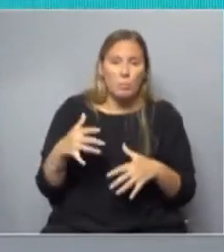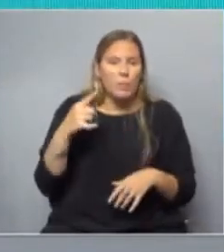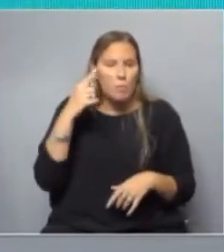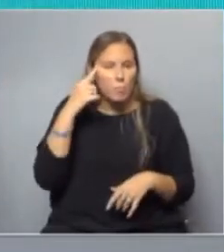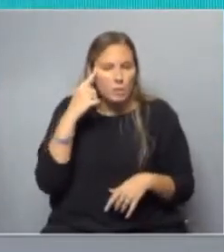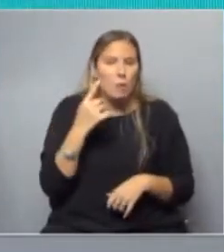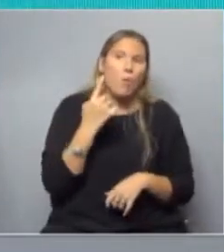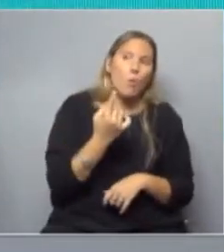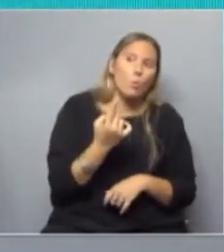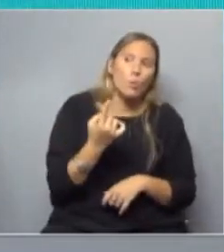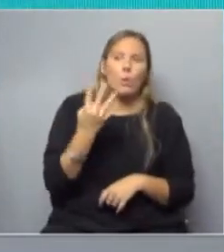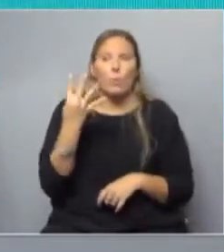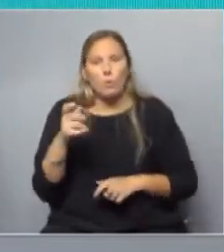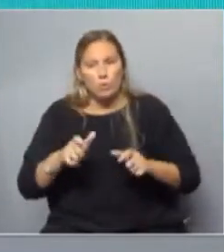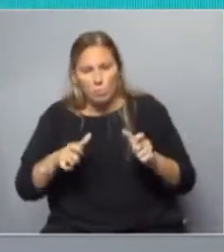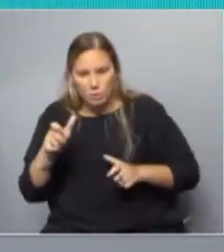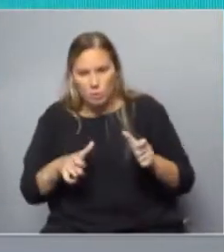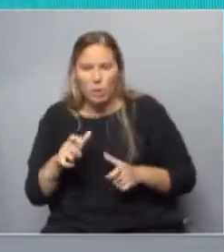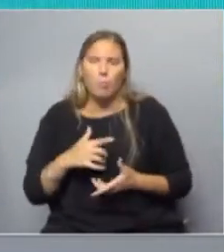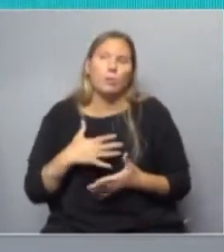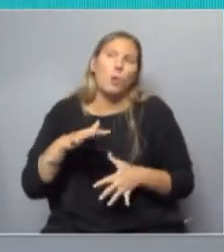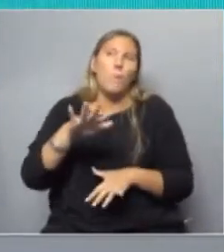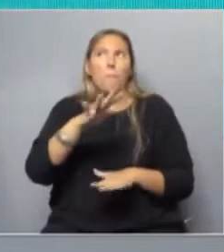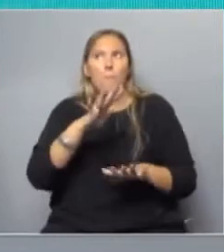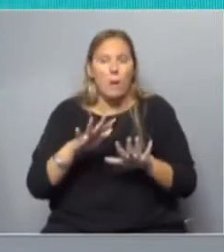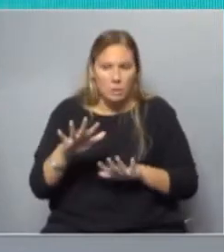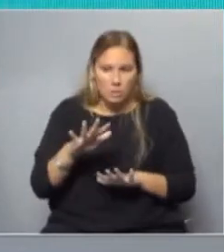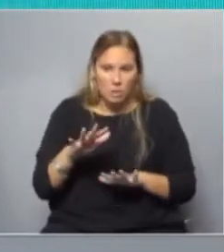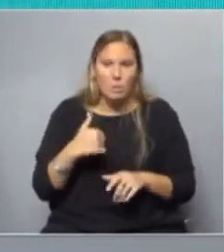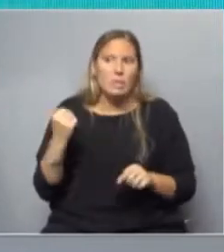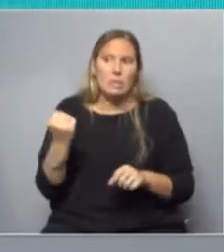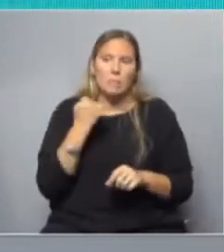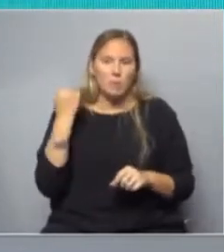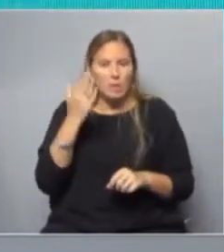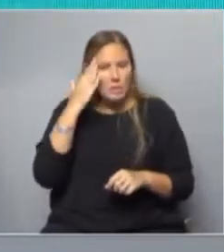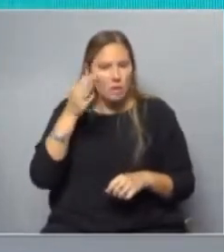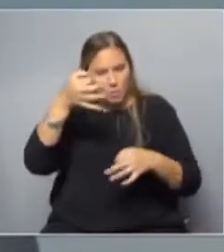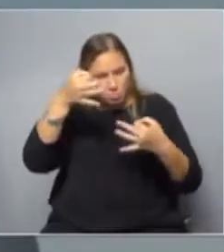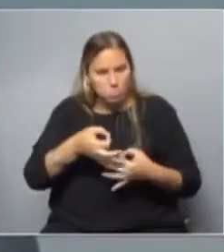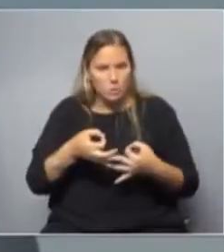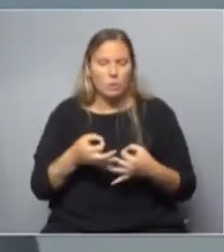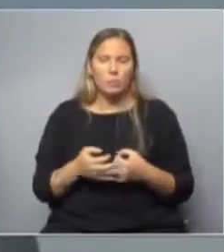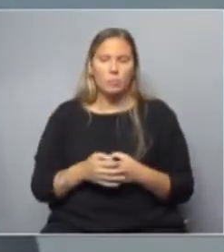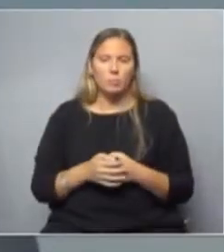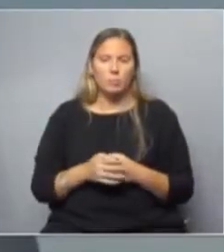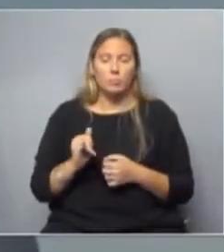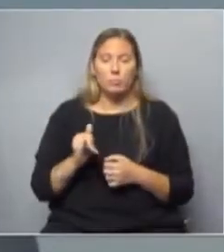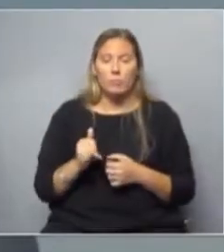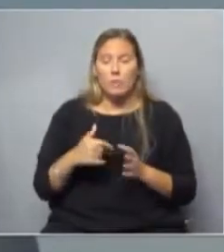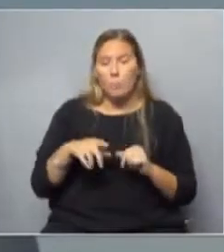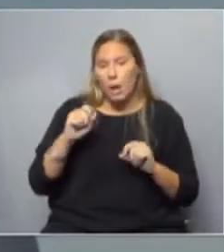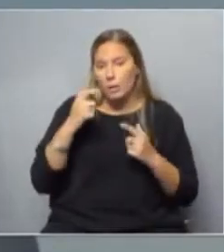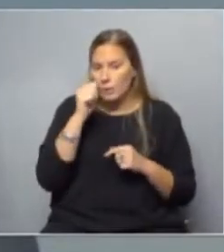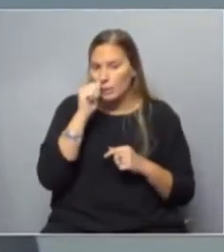que 1 de cada 4 es portador, pero es bueno saberlo porque, bueno, frente a una circunstancia... Sí, estás más atento.